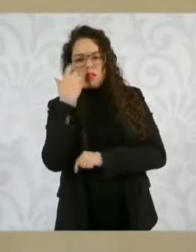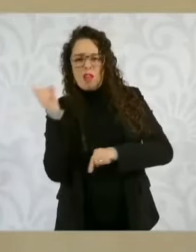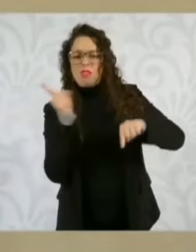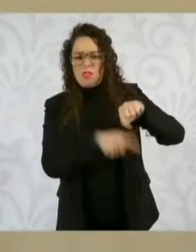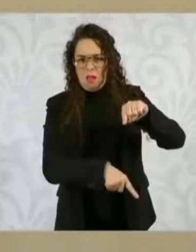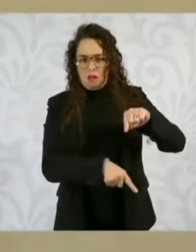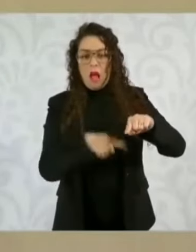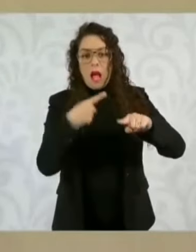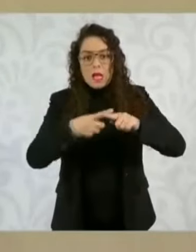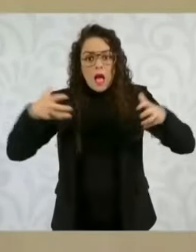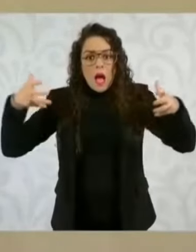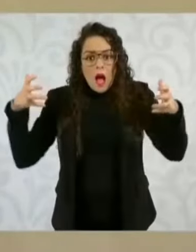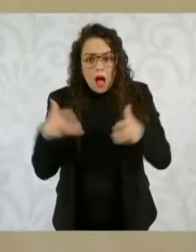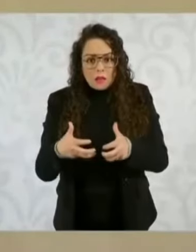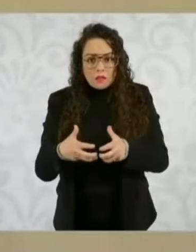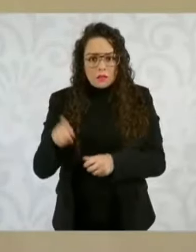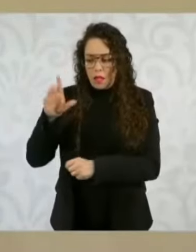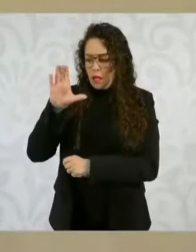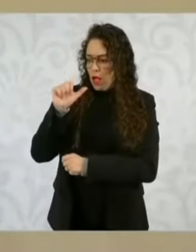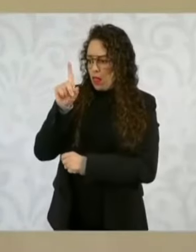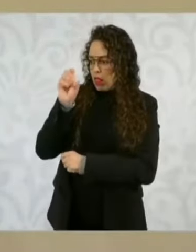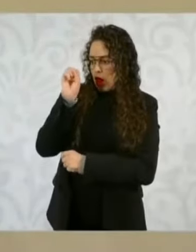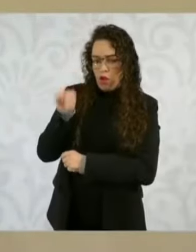que declaró Calderón,